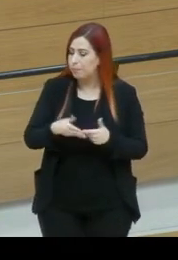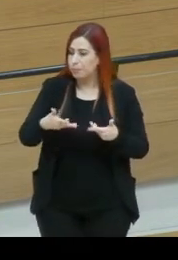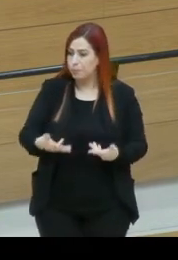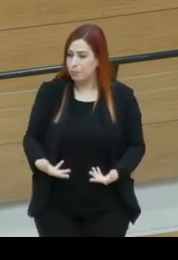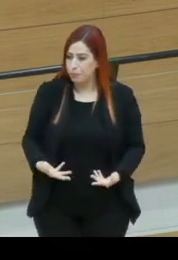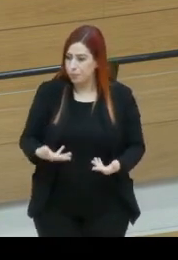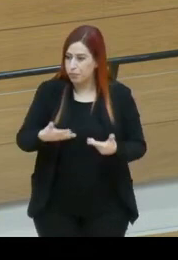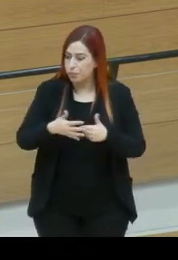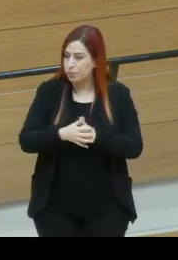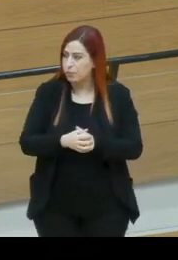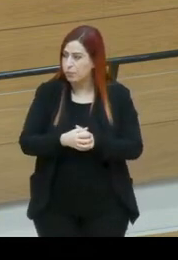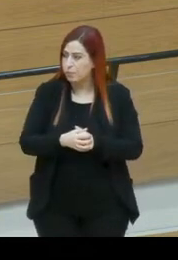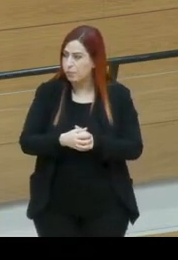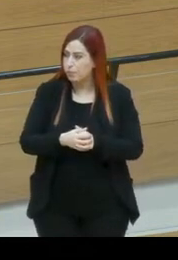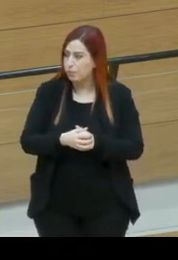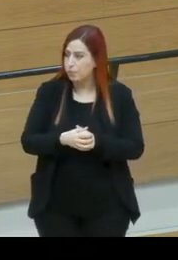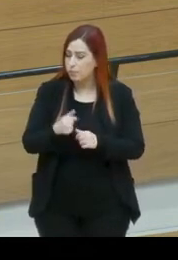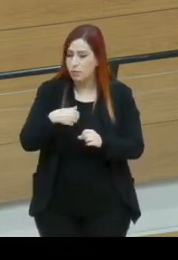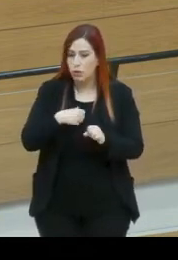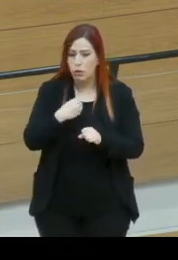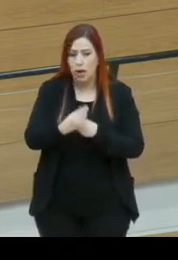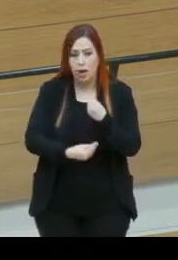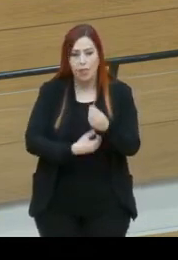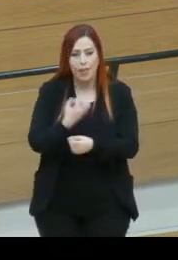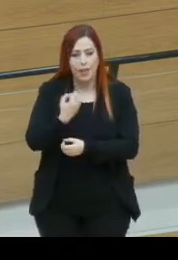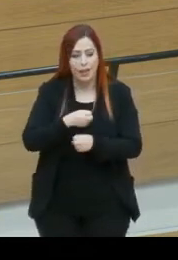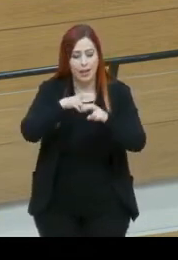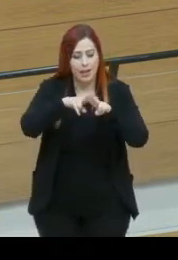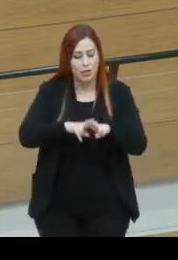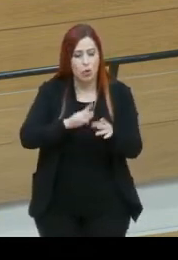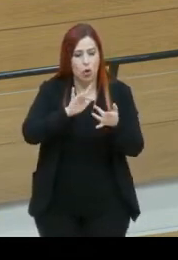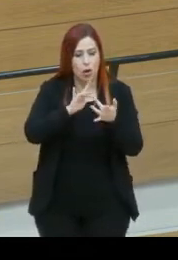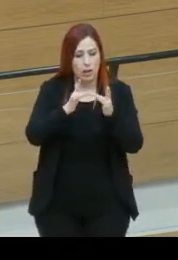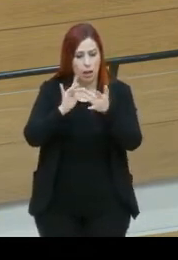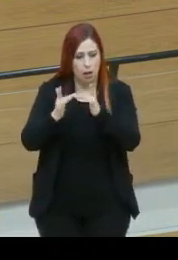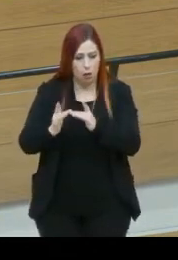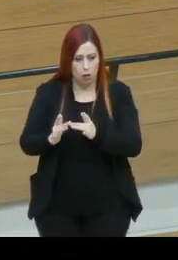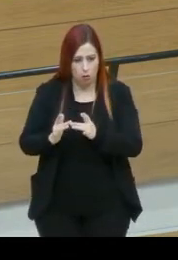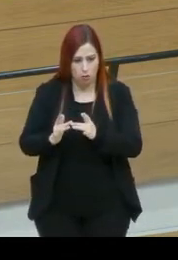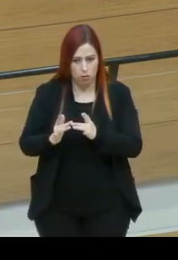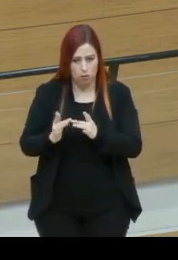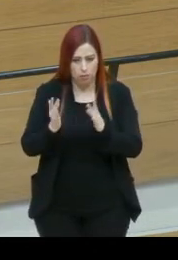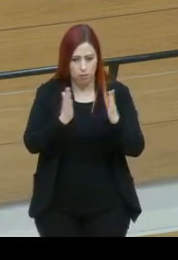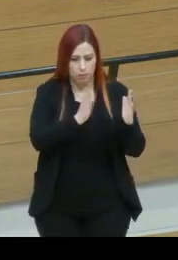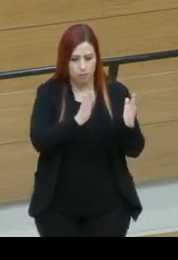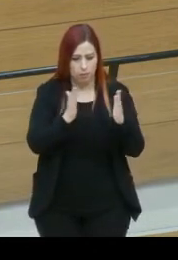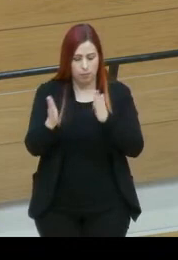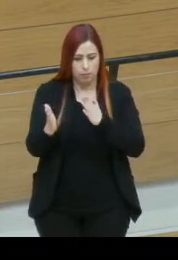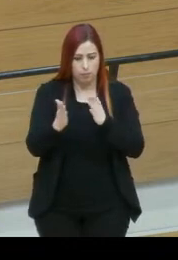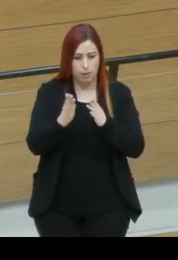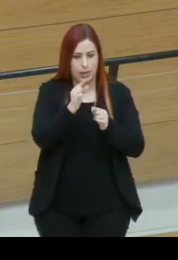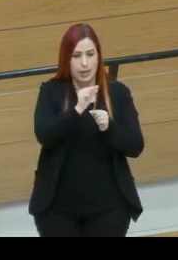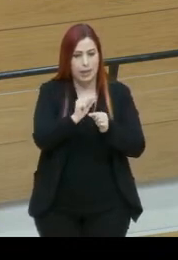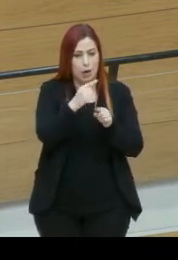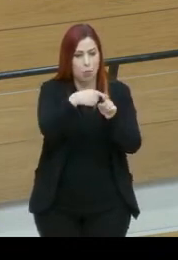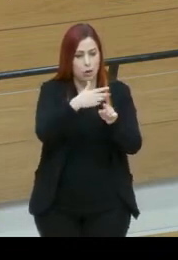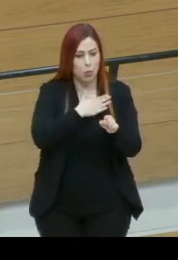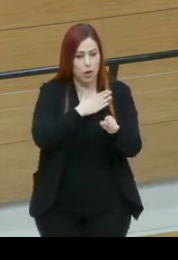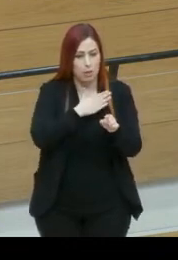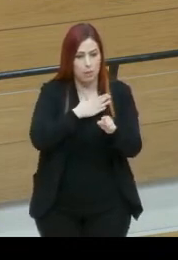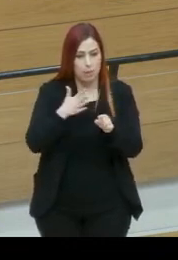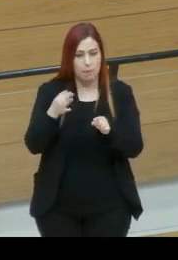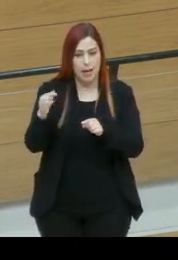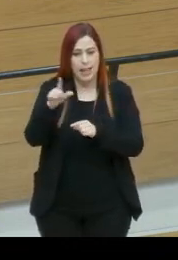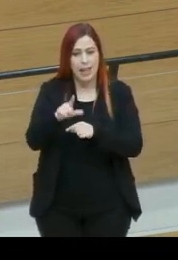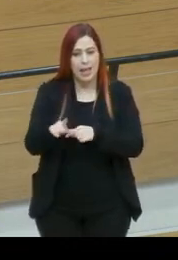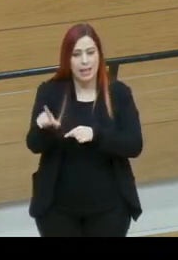Actualmente me encuentro llevando a cabo estudios de interacción entre mis nanopartículas y una lectina de